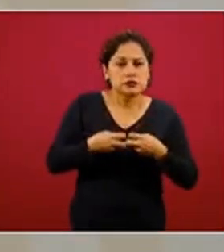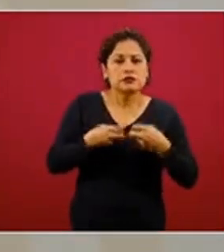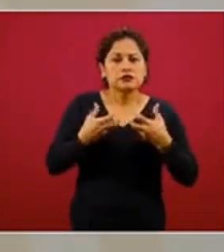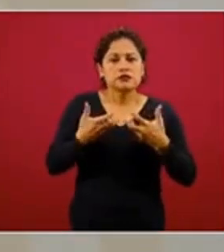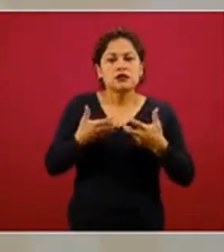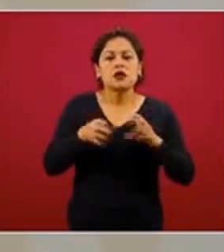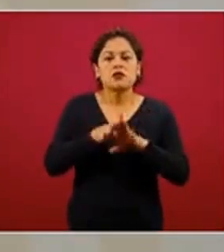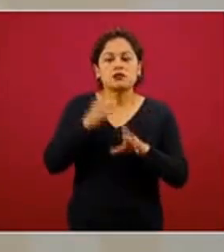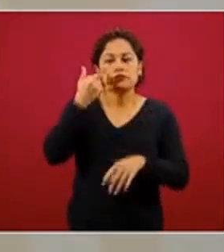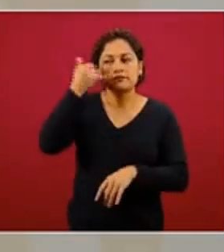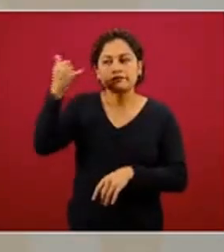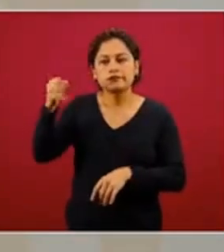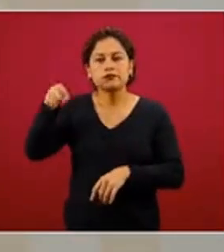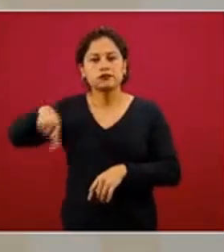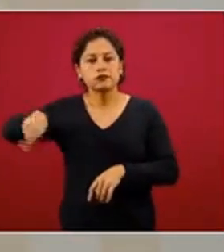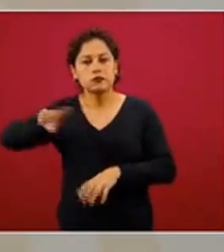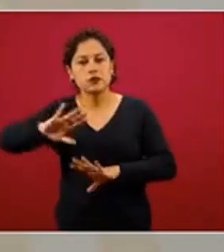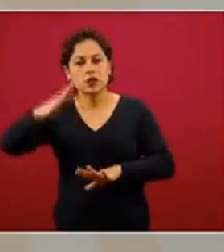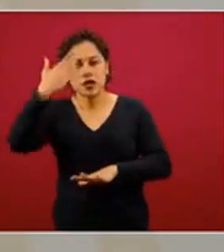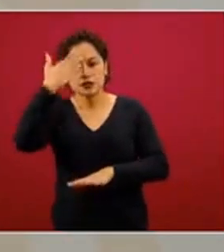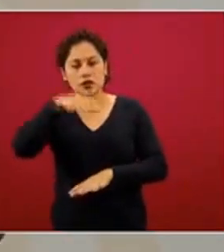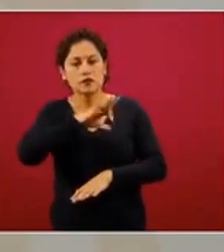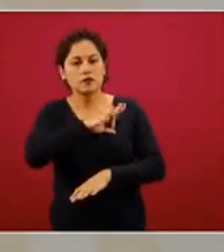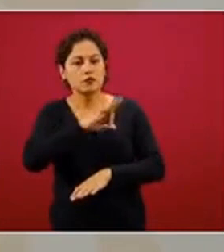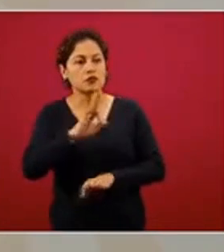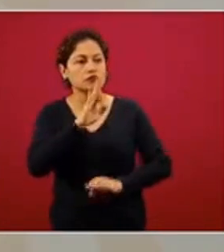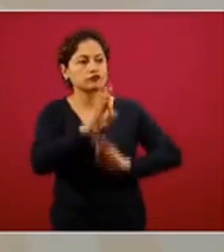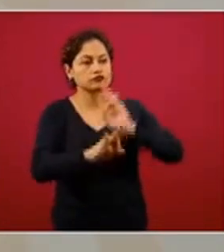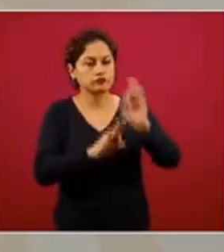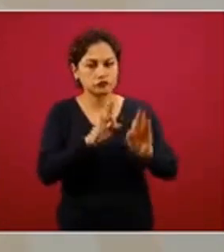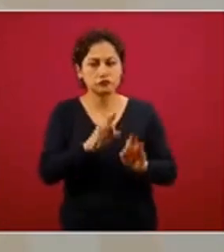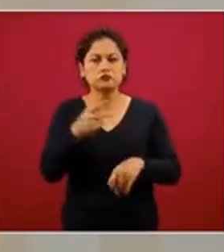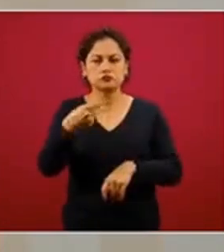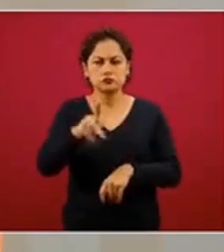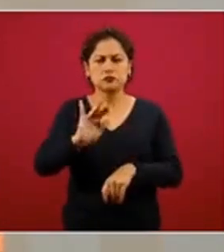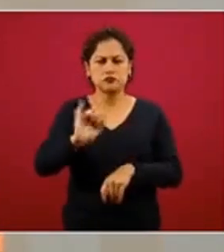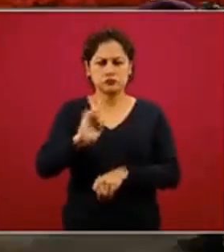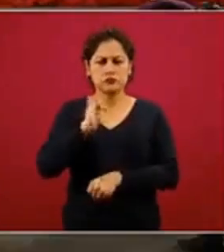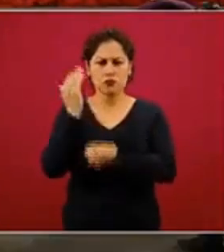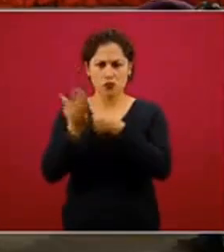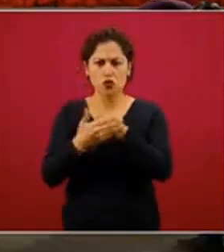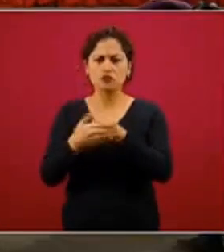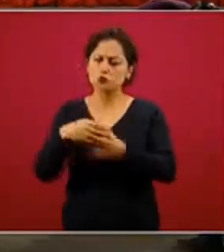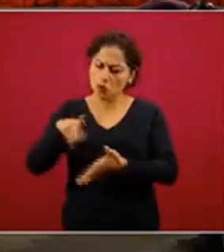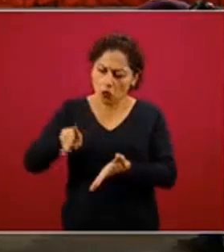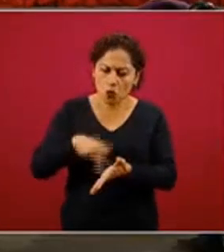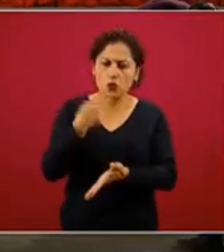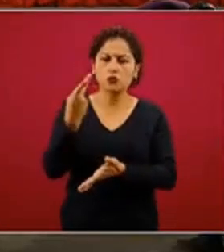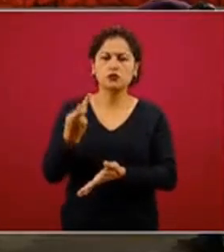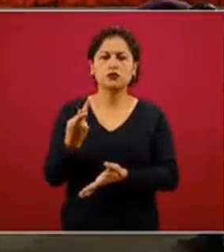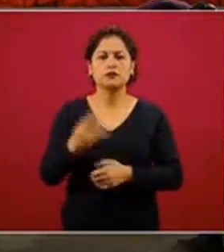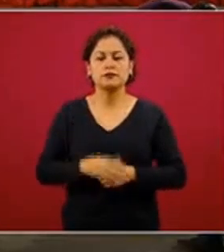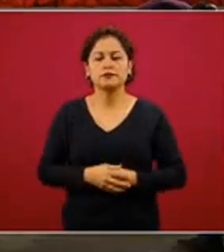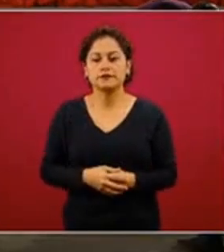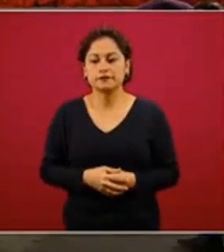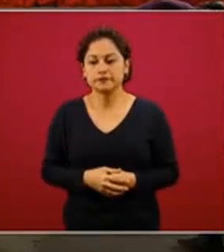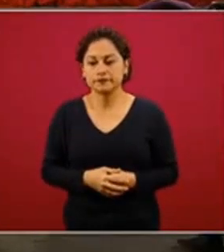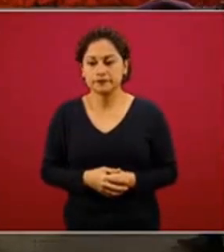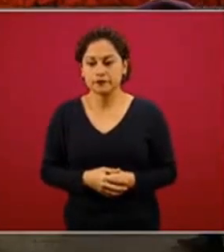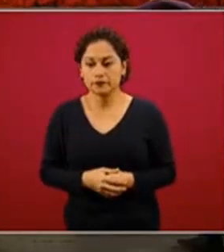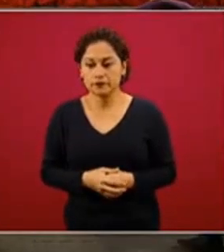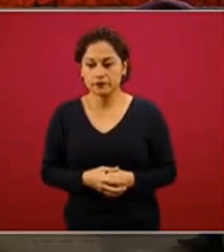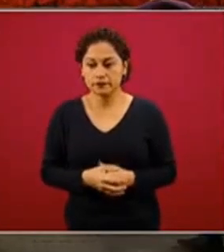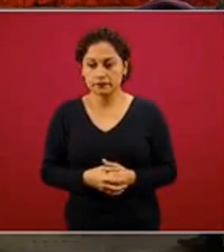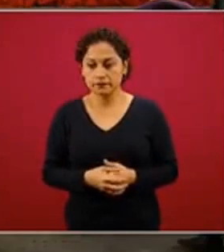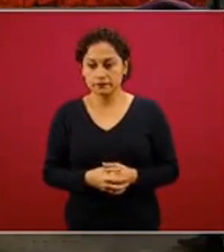emocional y otros aspectos. Pero ya toca, vamos a hacer una actualización y se lo explicamos. Pues bueno, aprovechando su buena voluntad y qué bueno que